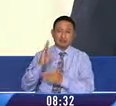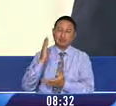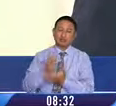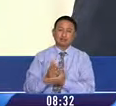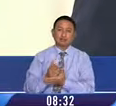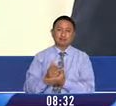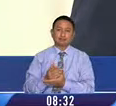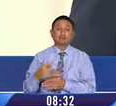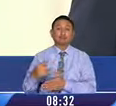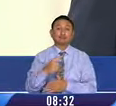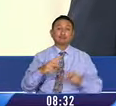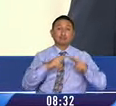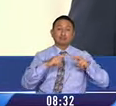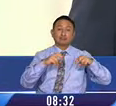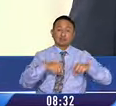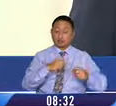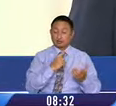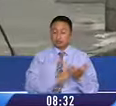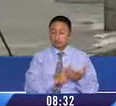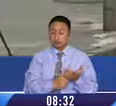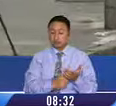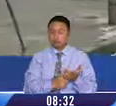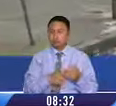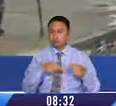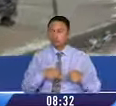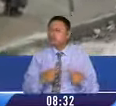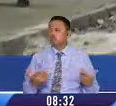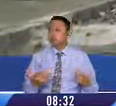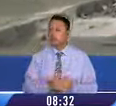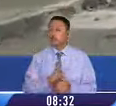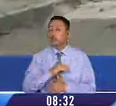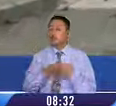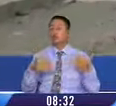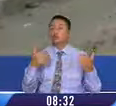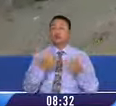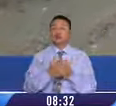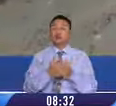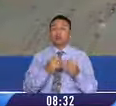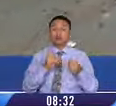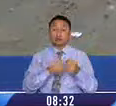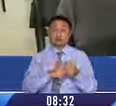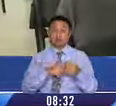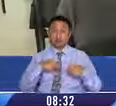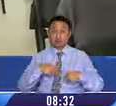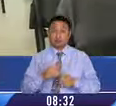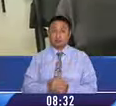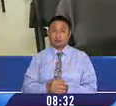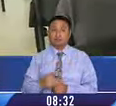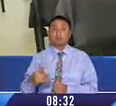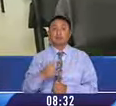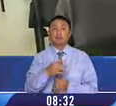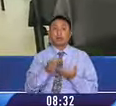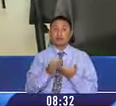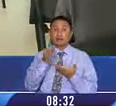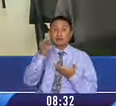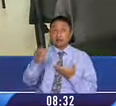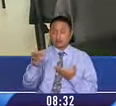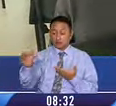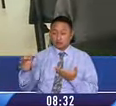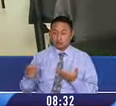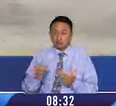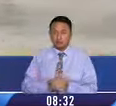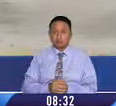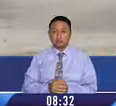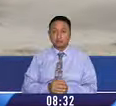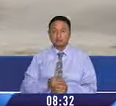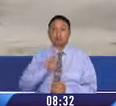La investigación, explicaron las autoridades, se realizó en todo el Distrito Metropolitano de Quito, incluyendo sus parroquias rurales, a un universo